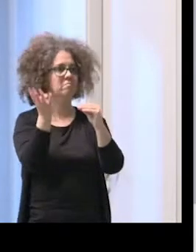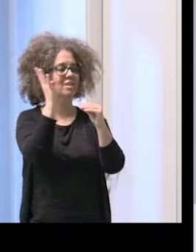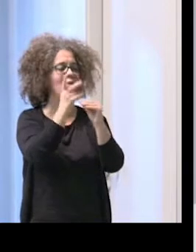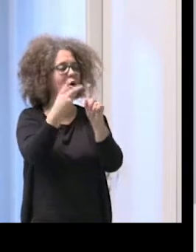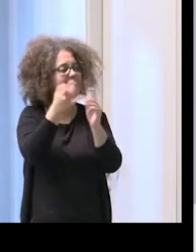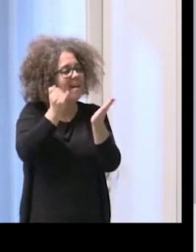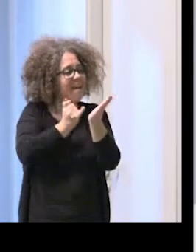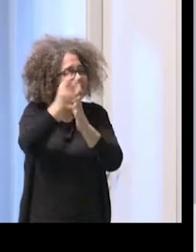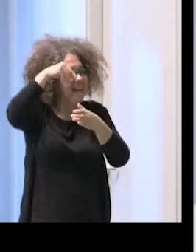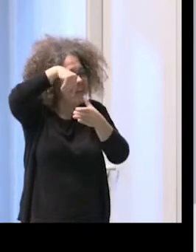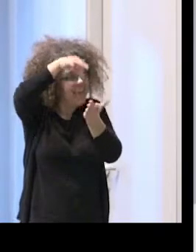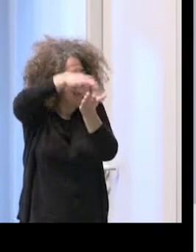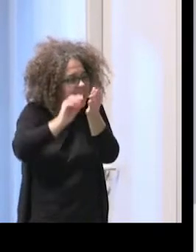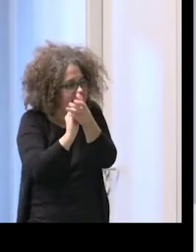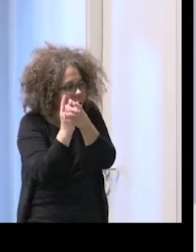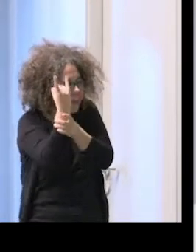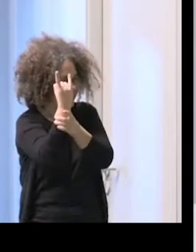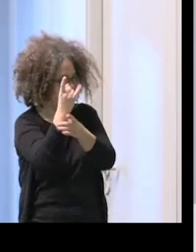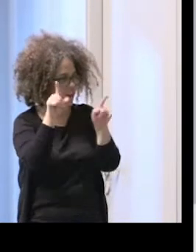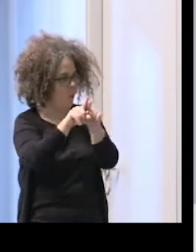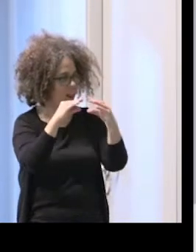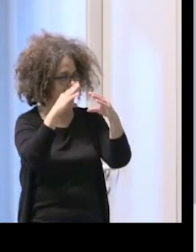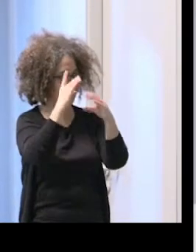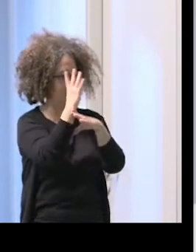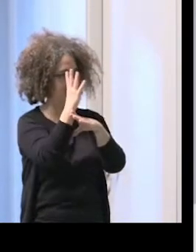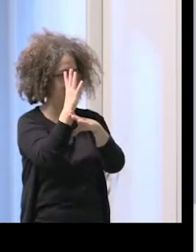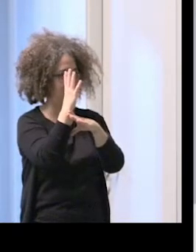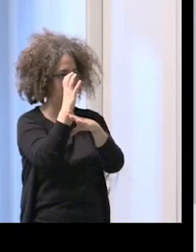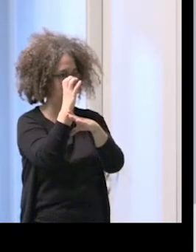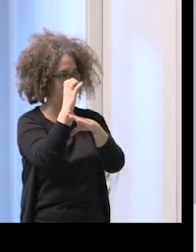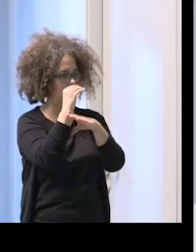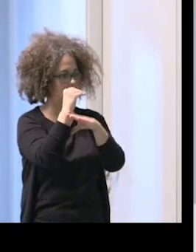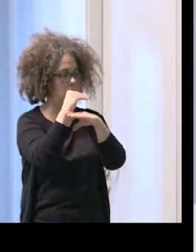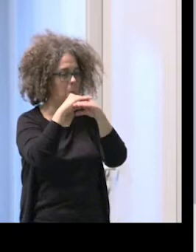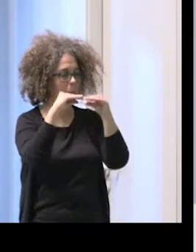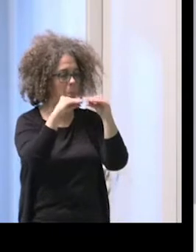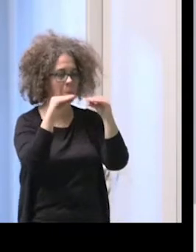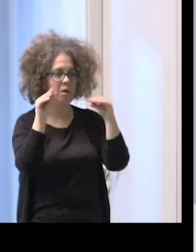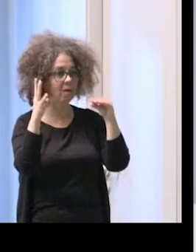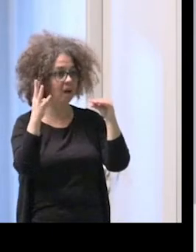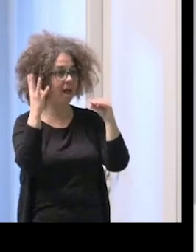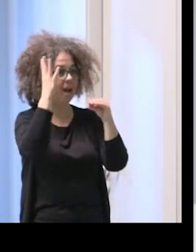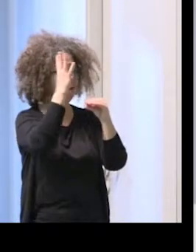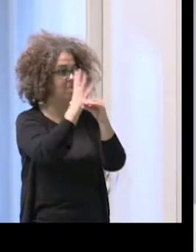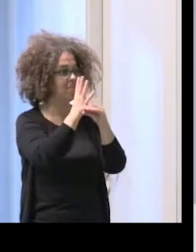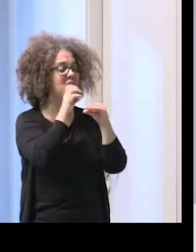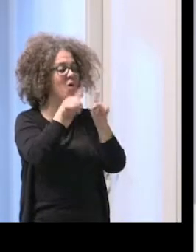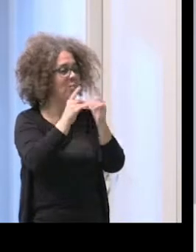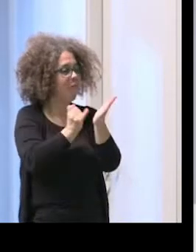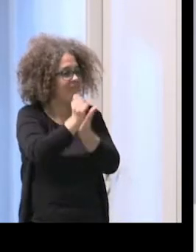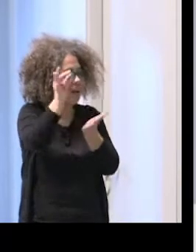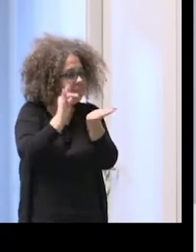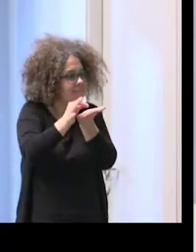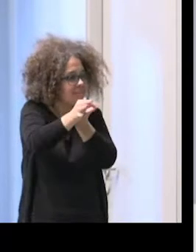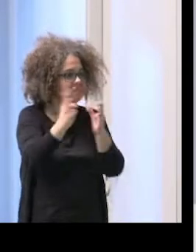injertan al azar? Por ejemplo, generando un epitelio de esta forma con múltiples células ciliadas. Esto, que sería ya en sí